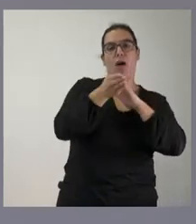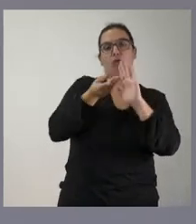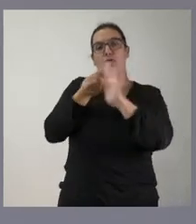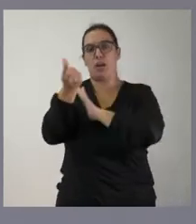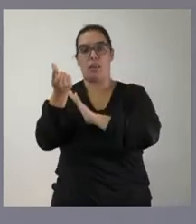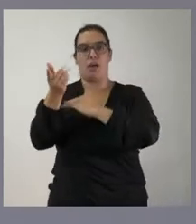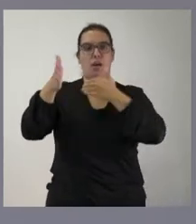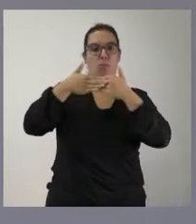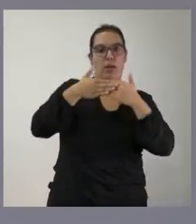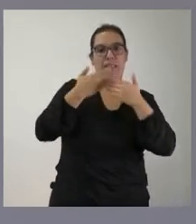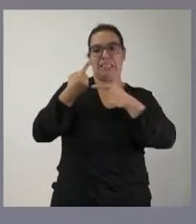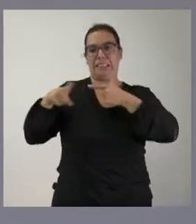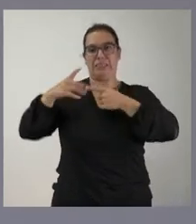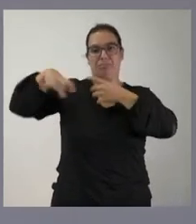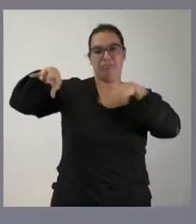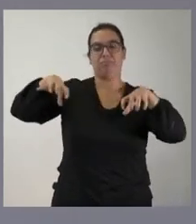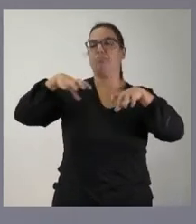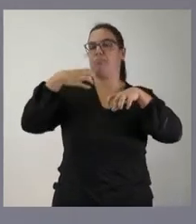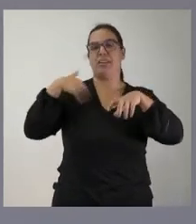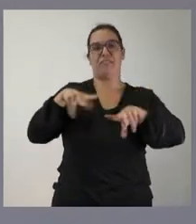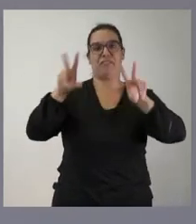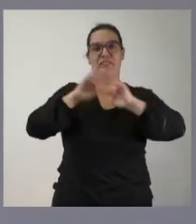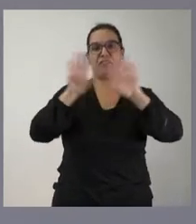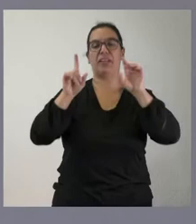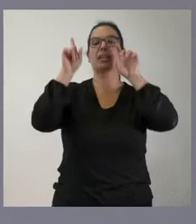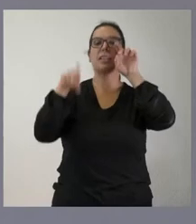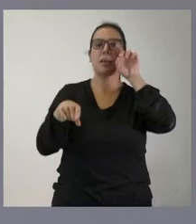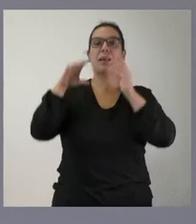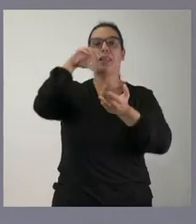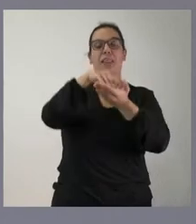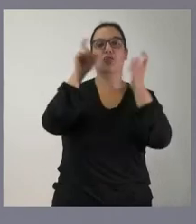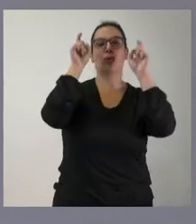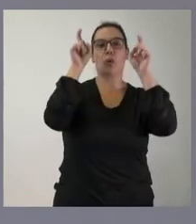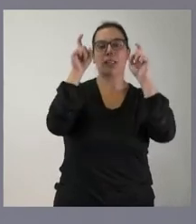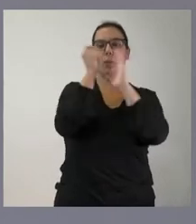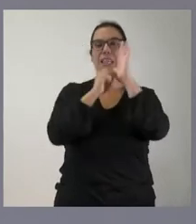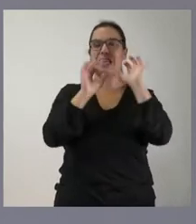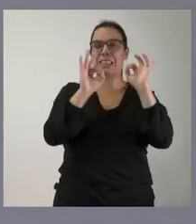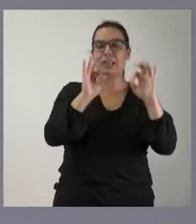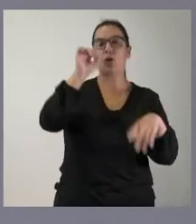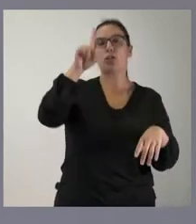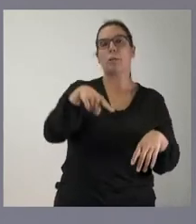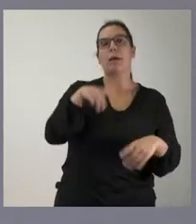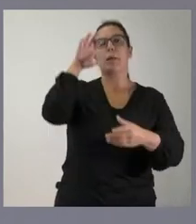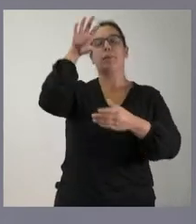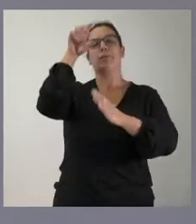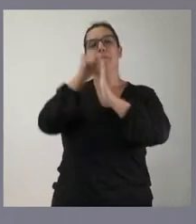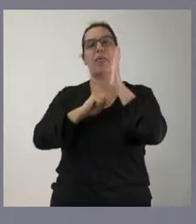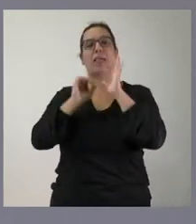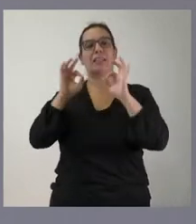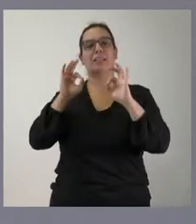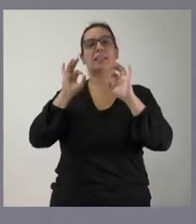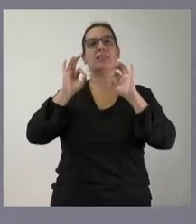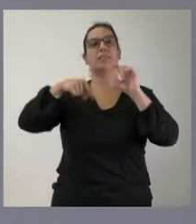establecimientos así como las medidas específicas en los centros educativos y las medidas específicas aplicables al transporte